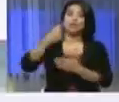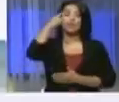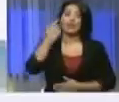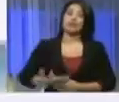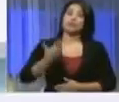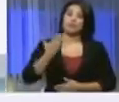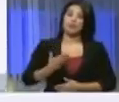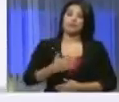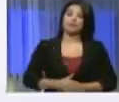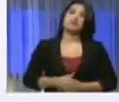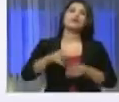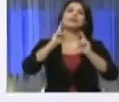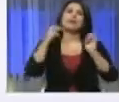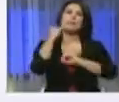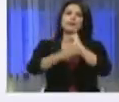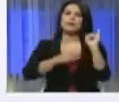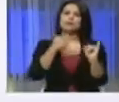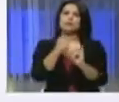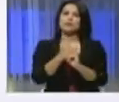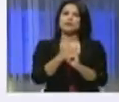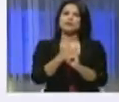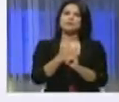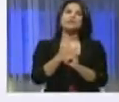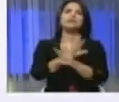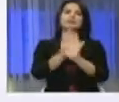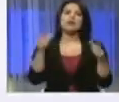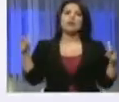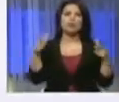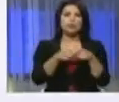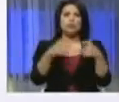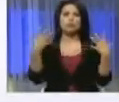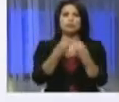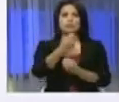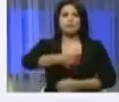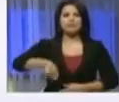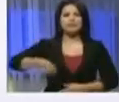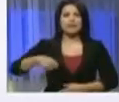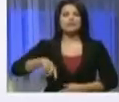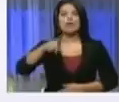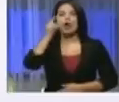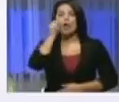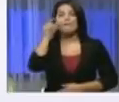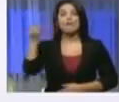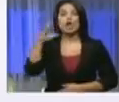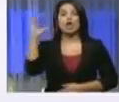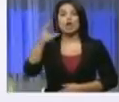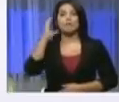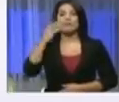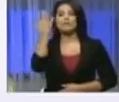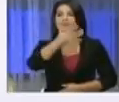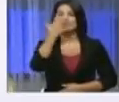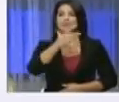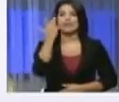campo internacional. La reunión con el presidente Juan Manuel Santos